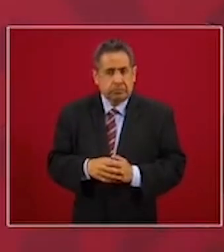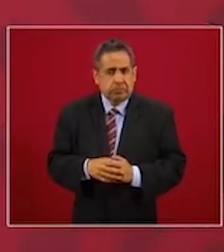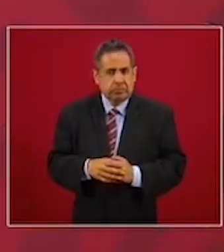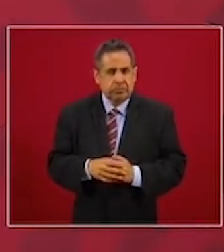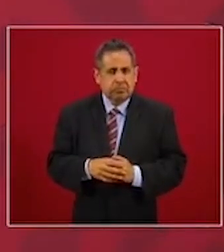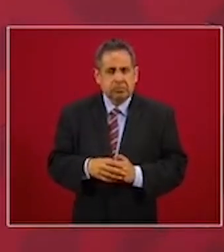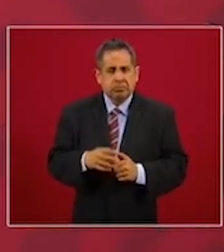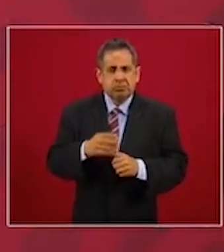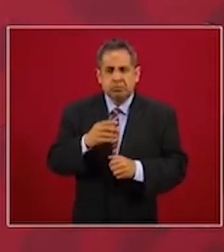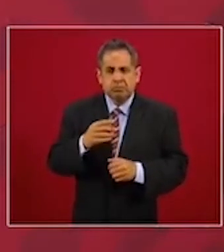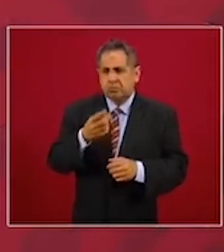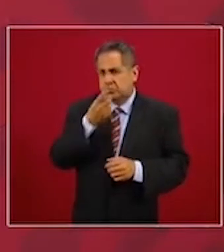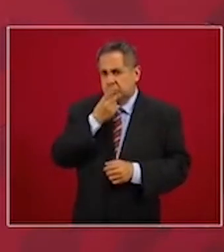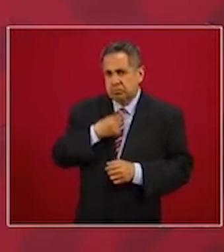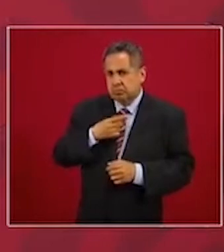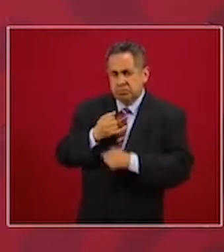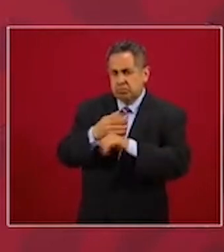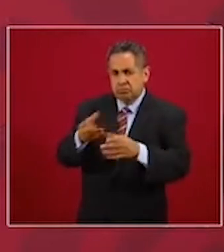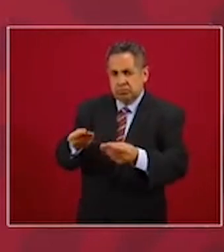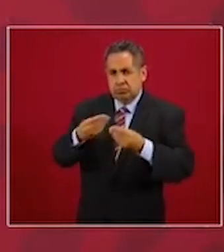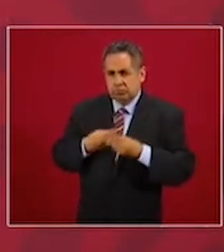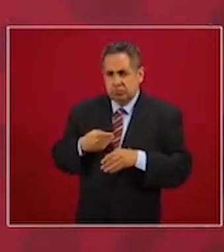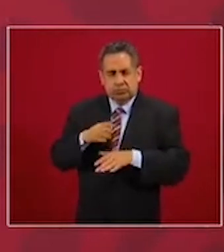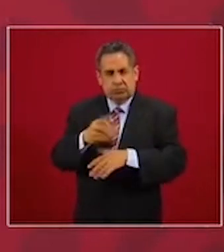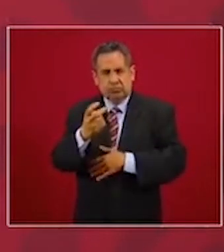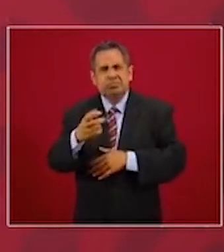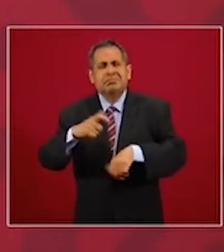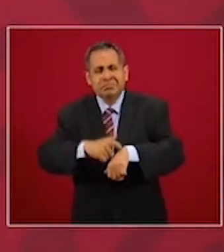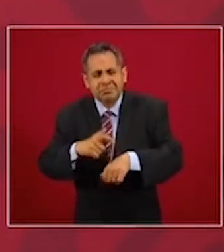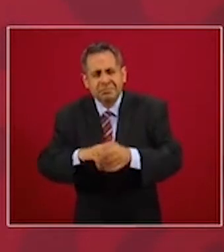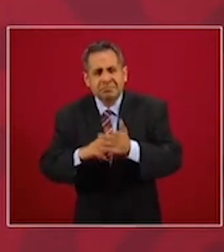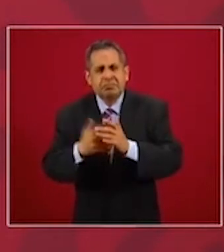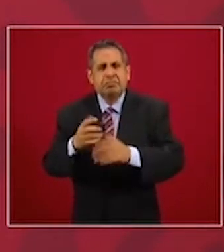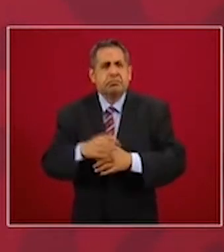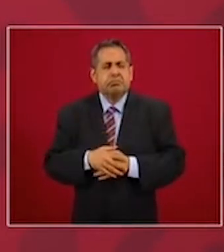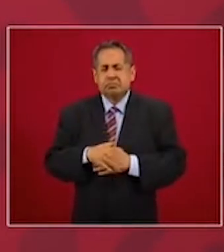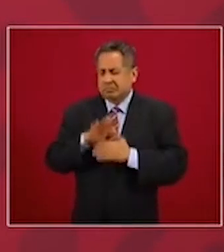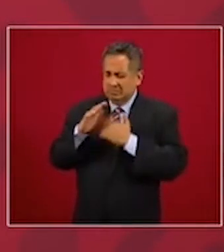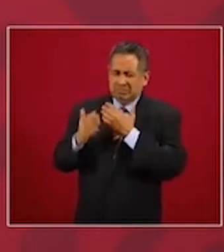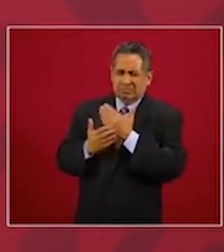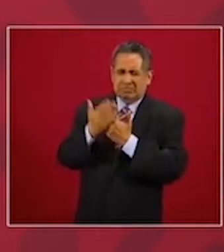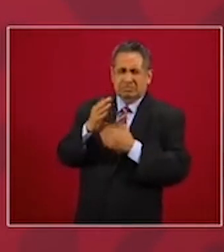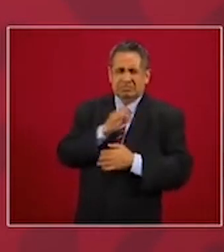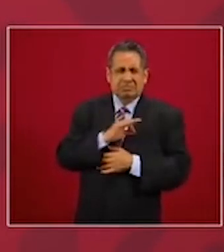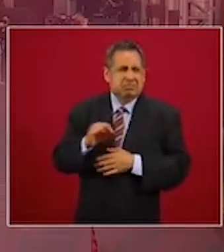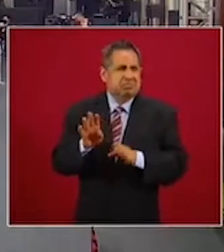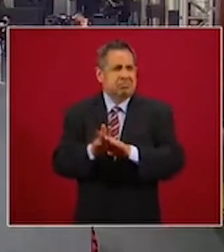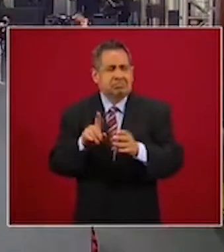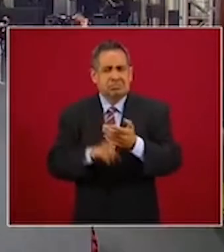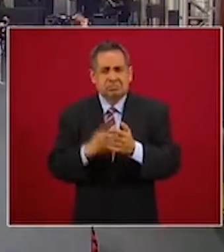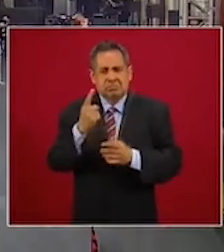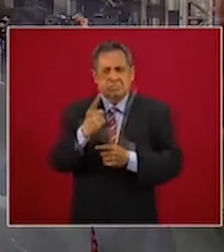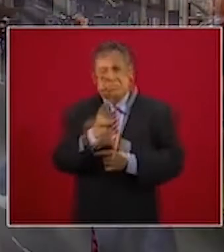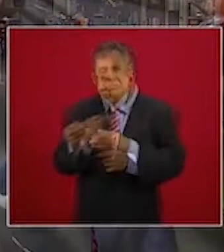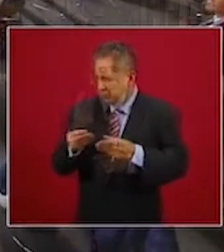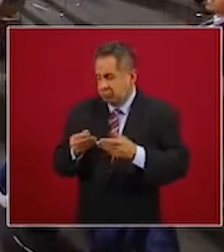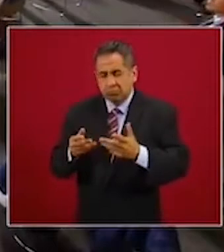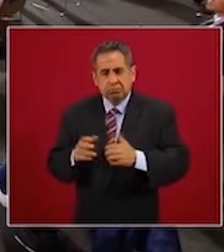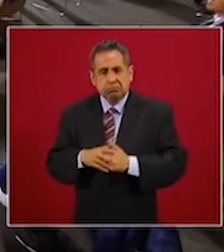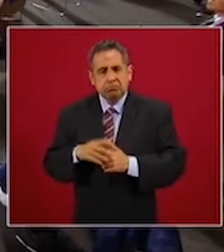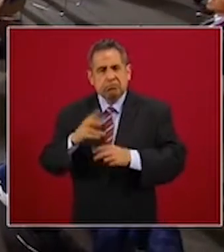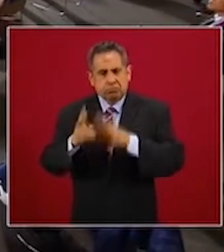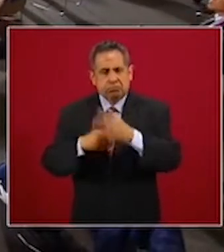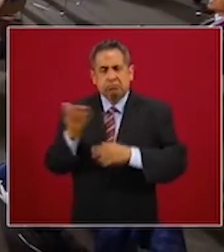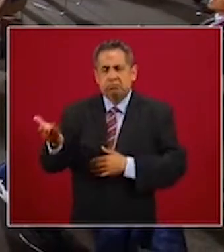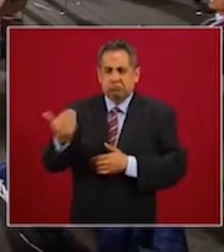dieron nada de información sobre esto a qué hora fue fue la madrugada aproximadamente entre una y dos de la mañana vamos a